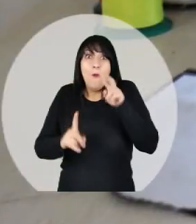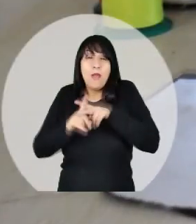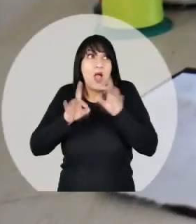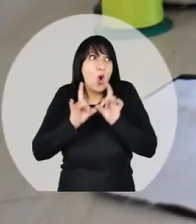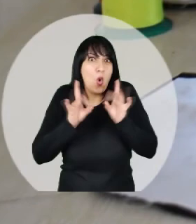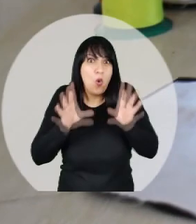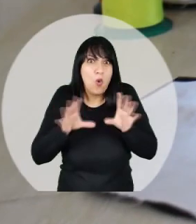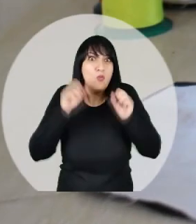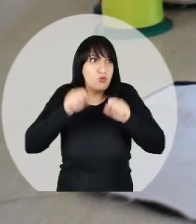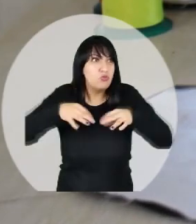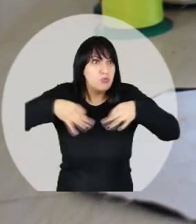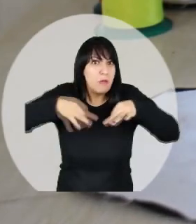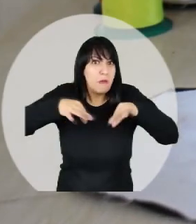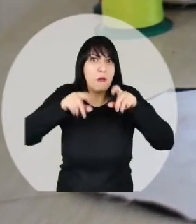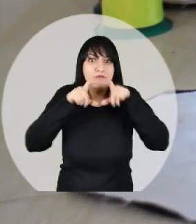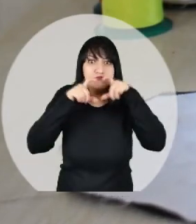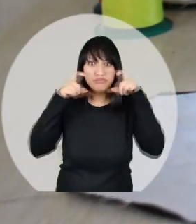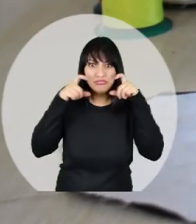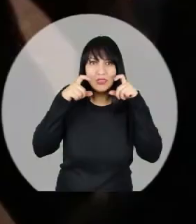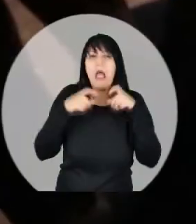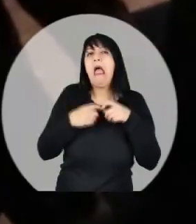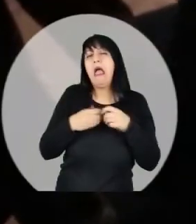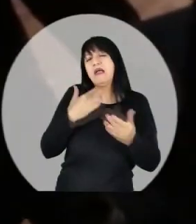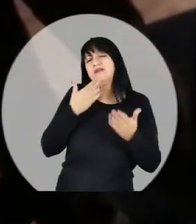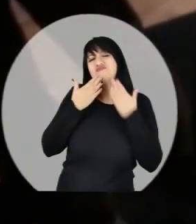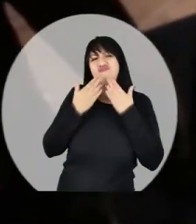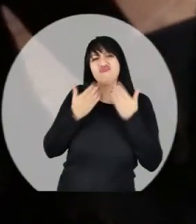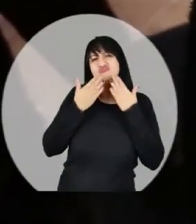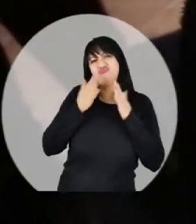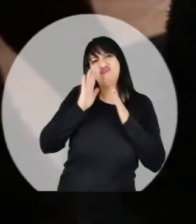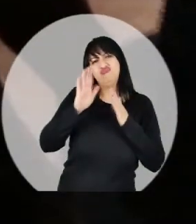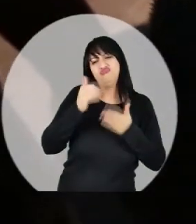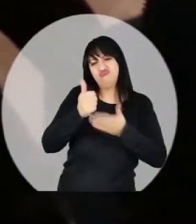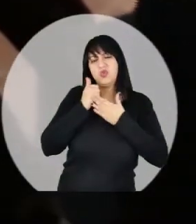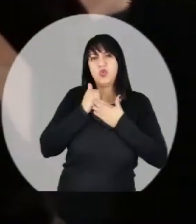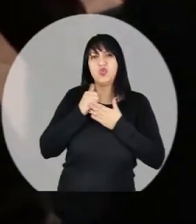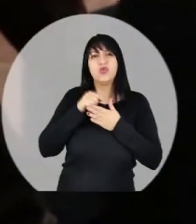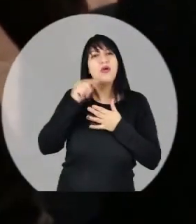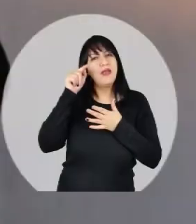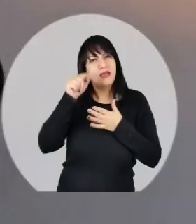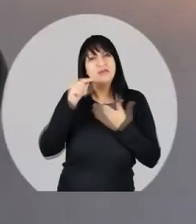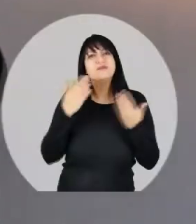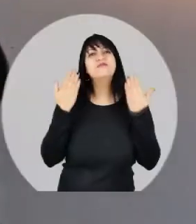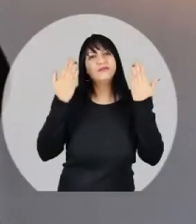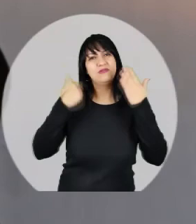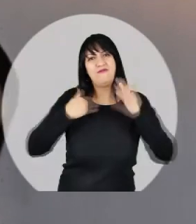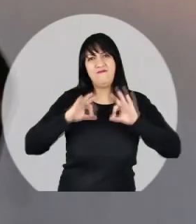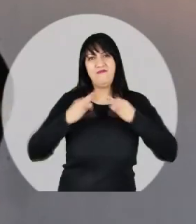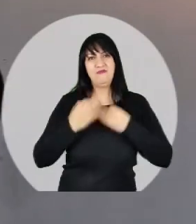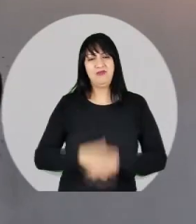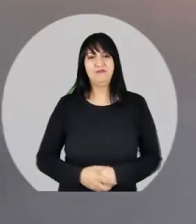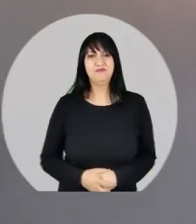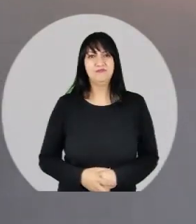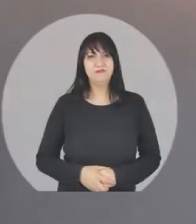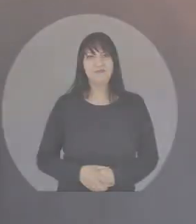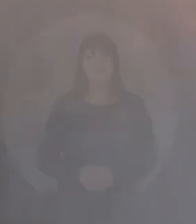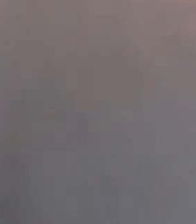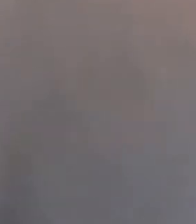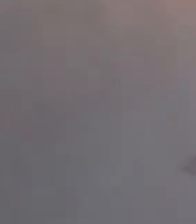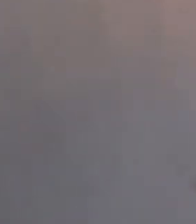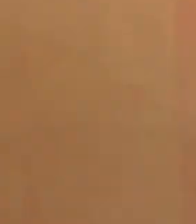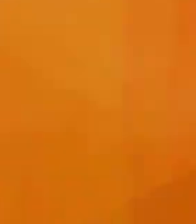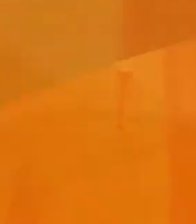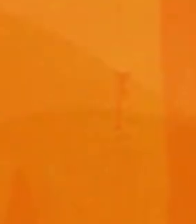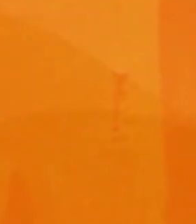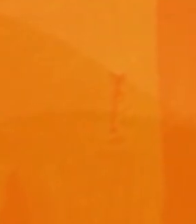de elaborar tapabocas. Entonces, yo soy muy agradecida con esto porque ese es el sustento de mi